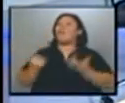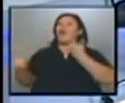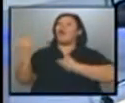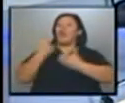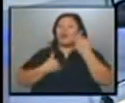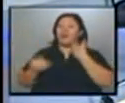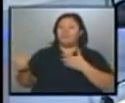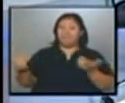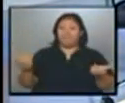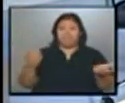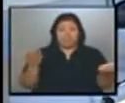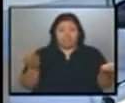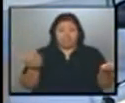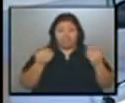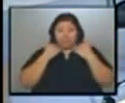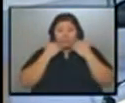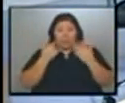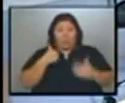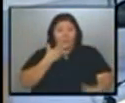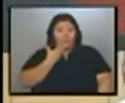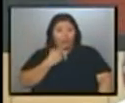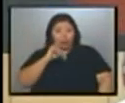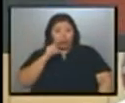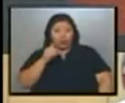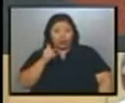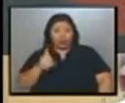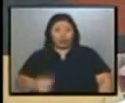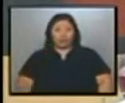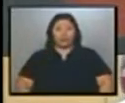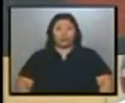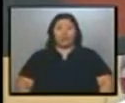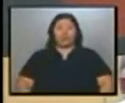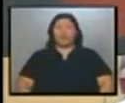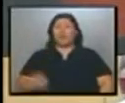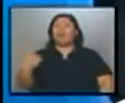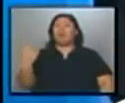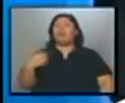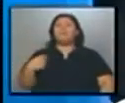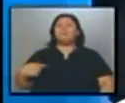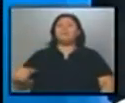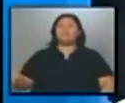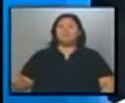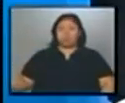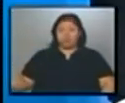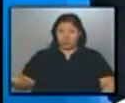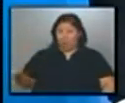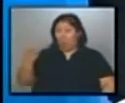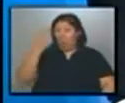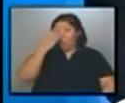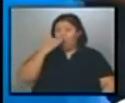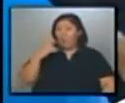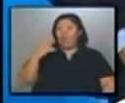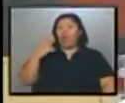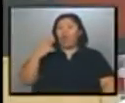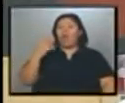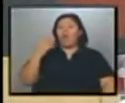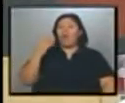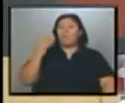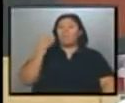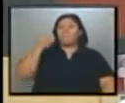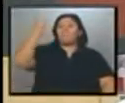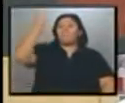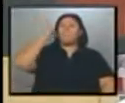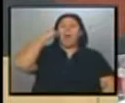No, me encanta, gustó mucho. Me encanta el wakeboard, sí, me gusta. Futuro, ¿campeón de wakeboard? ¿De qué labura después cuando es grande? ¿Vende ropa de wakeboard, digamos? ¿De qué? No, puede ser